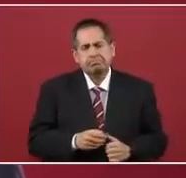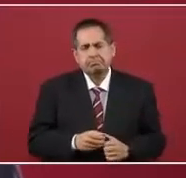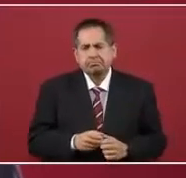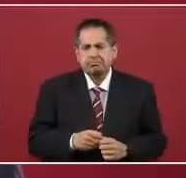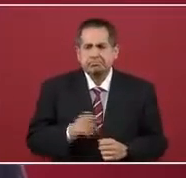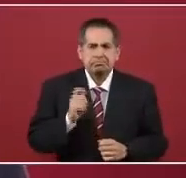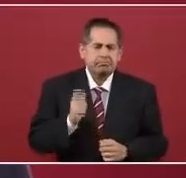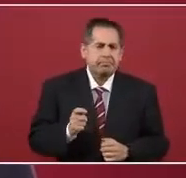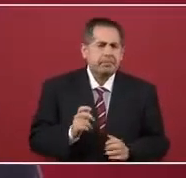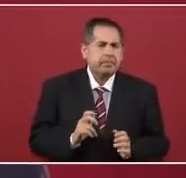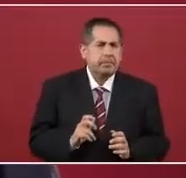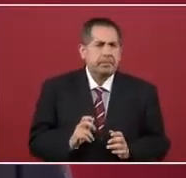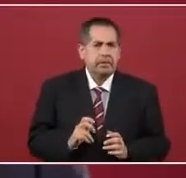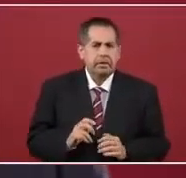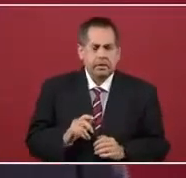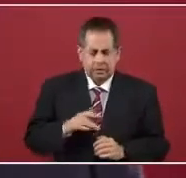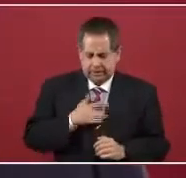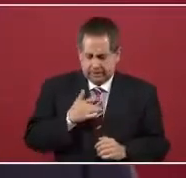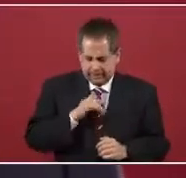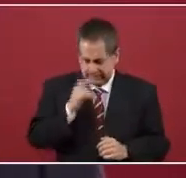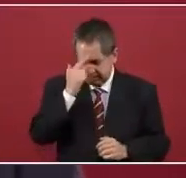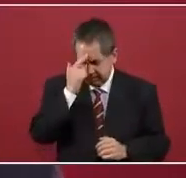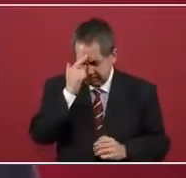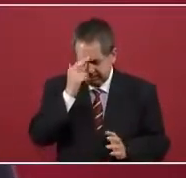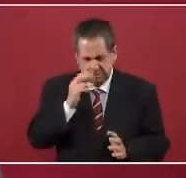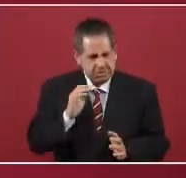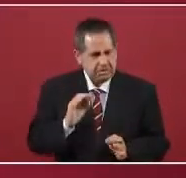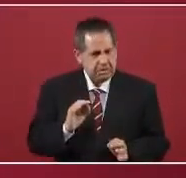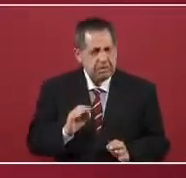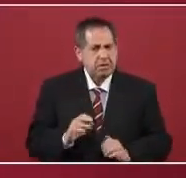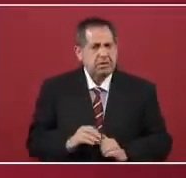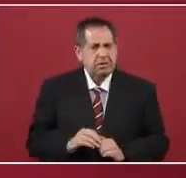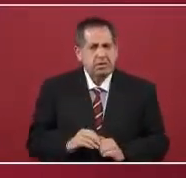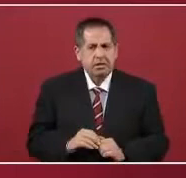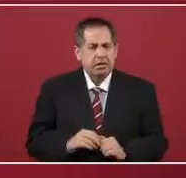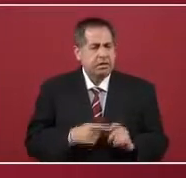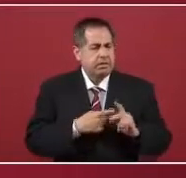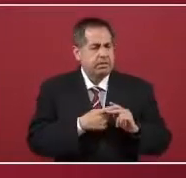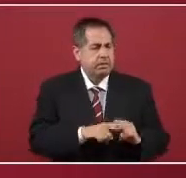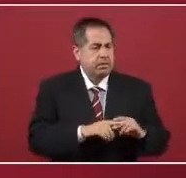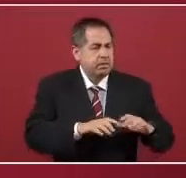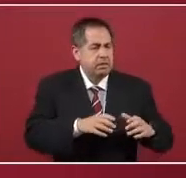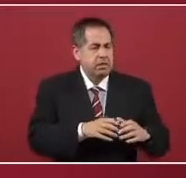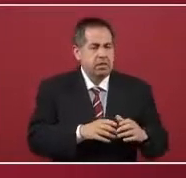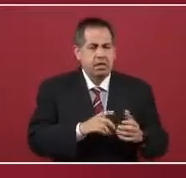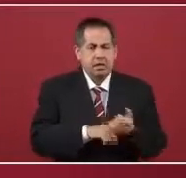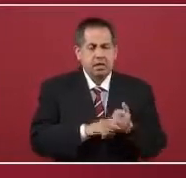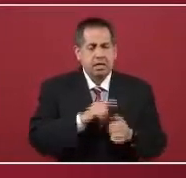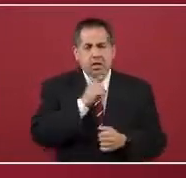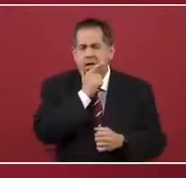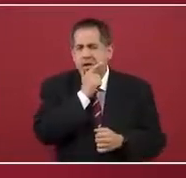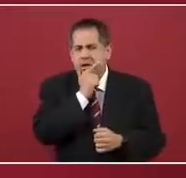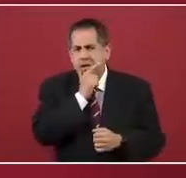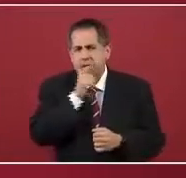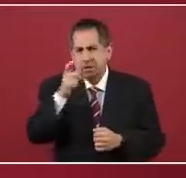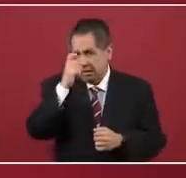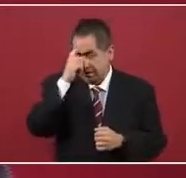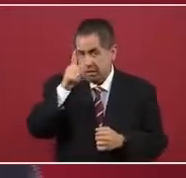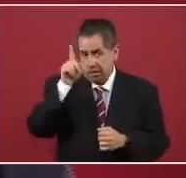que, si mal no recuerdo, se inicia en Inglaterra